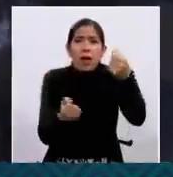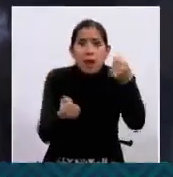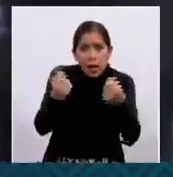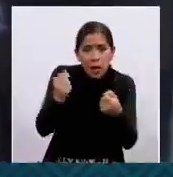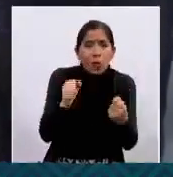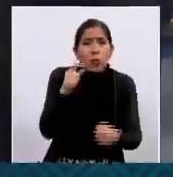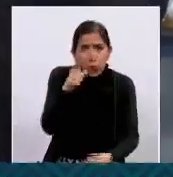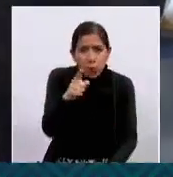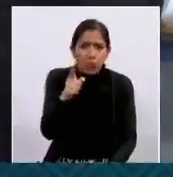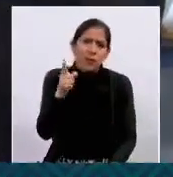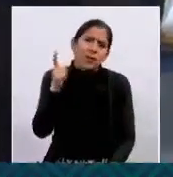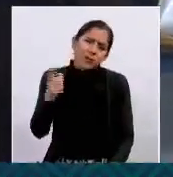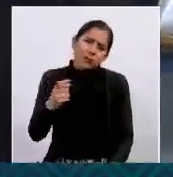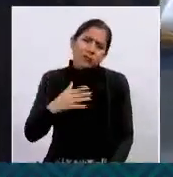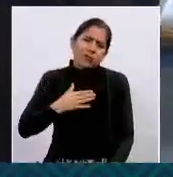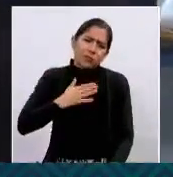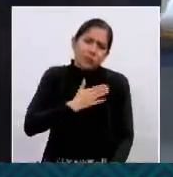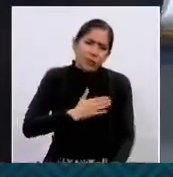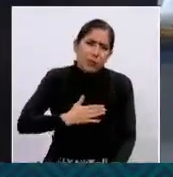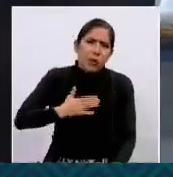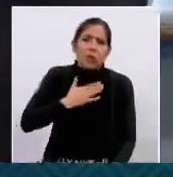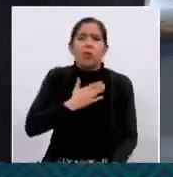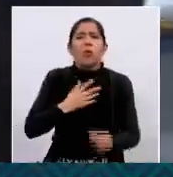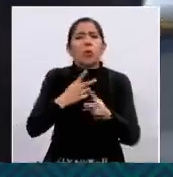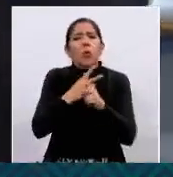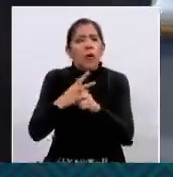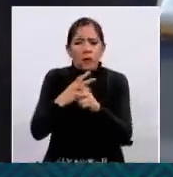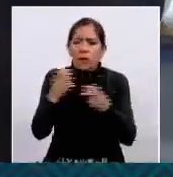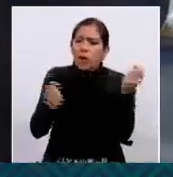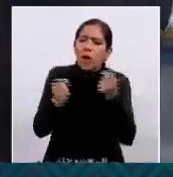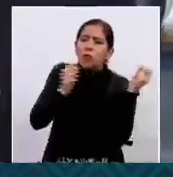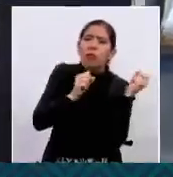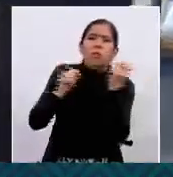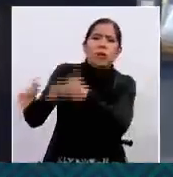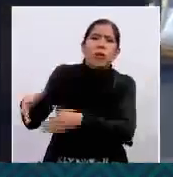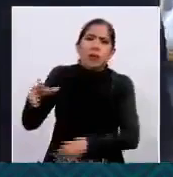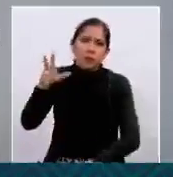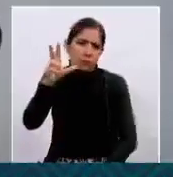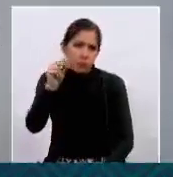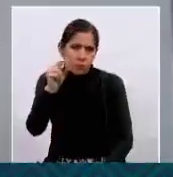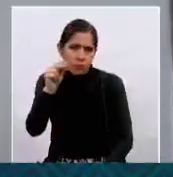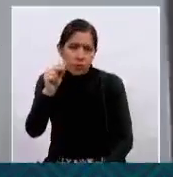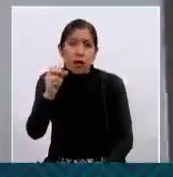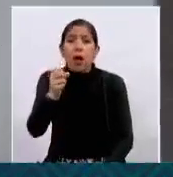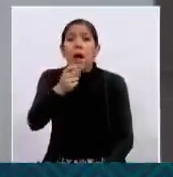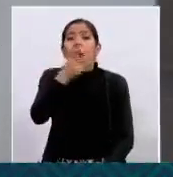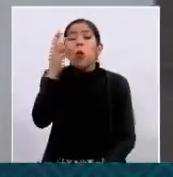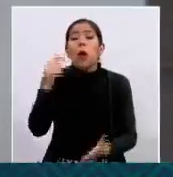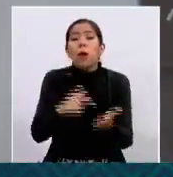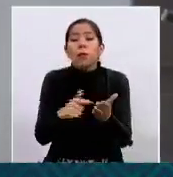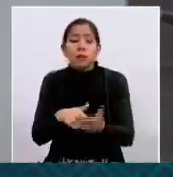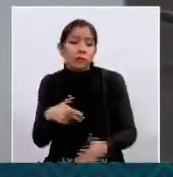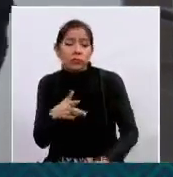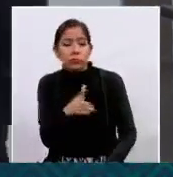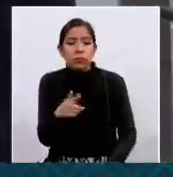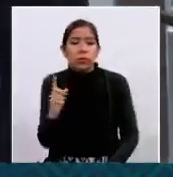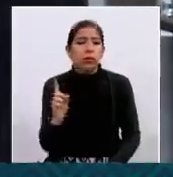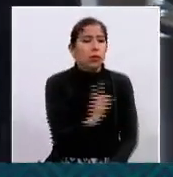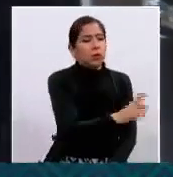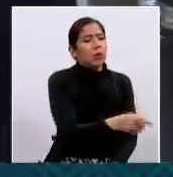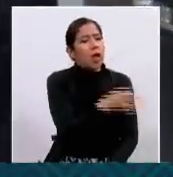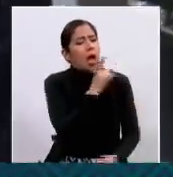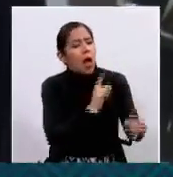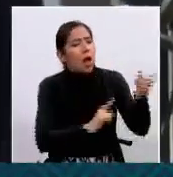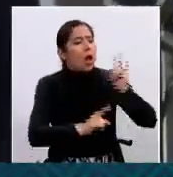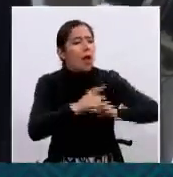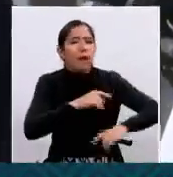vehículos, que por favor tengan cuidado donde dejan su vehículo. Muchas veces por consumir incluso bebidas alcohólicas, dejan el